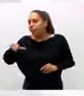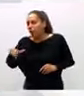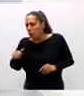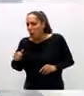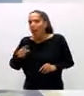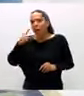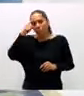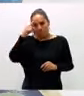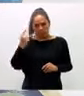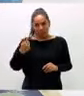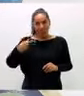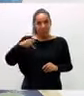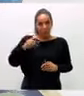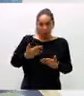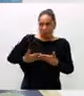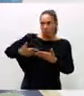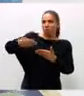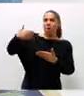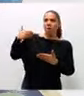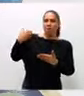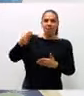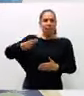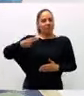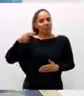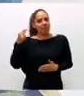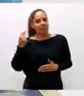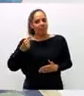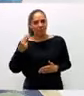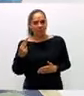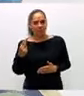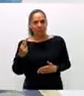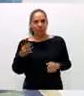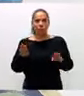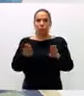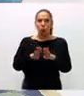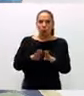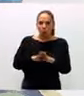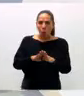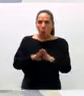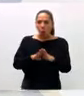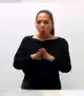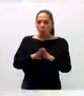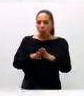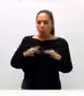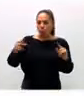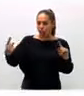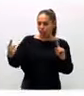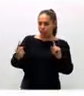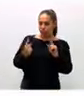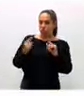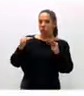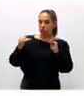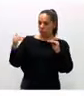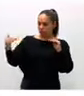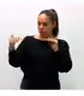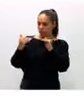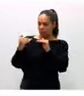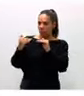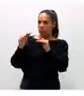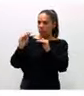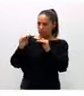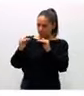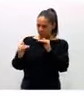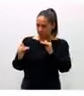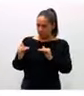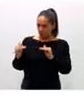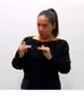la mediación. De esta manera, pues podemos afirmar que el acoso escolar no es un conflicto, es violencia, es